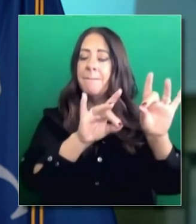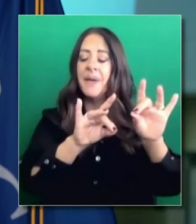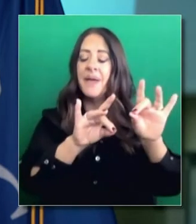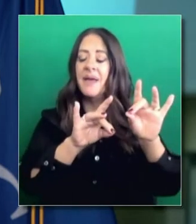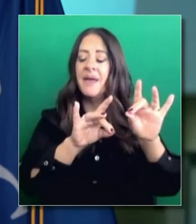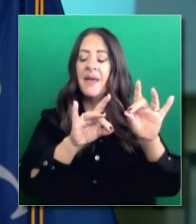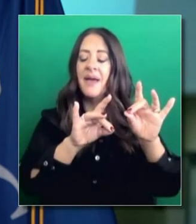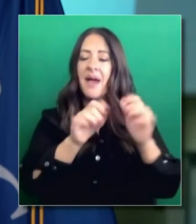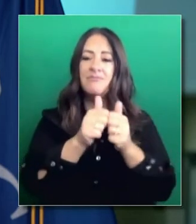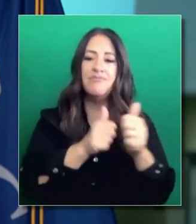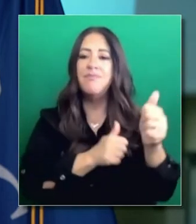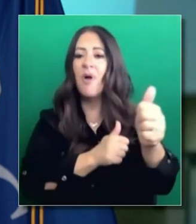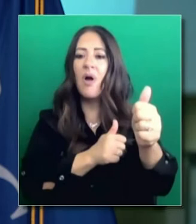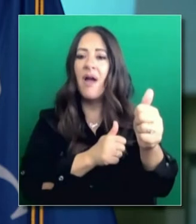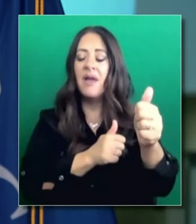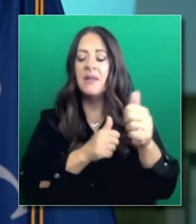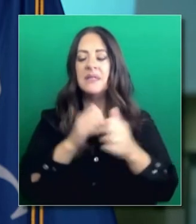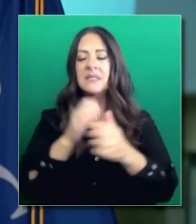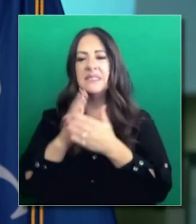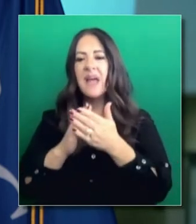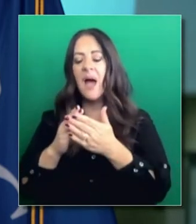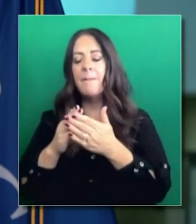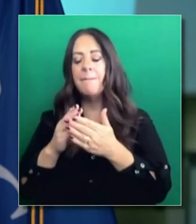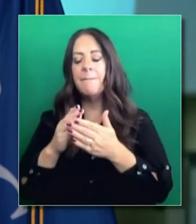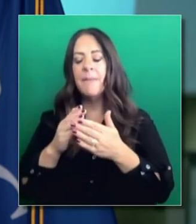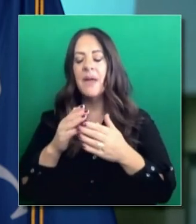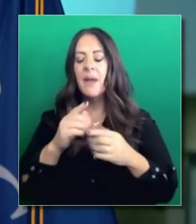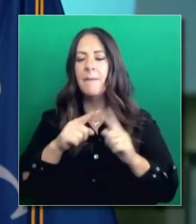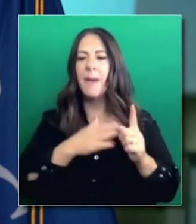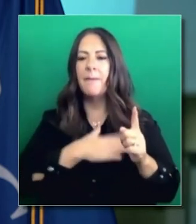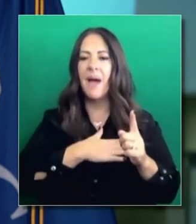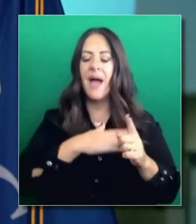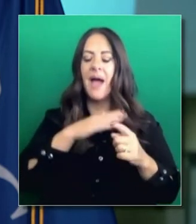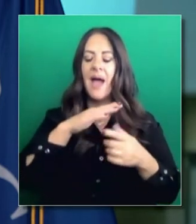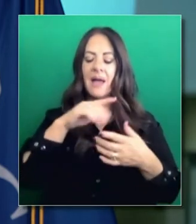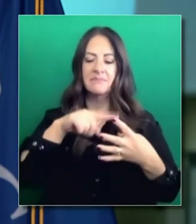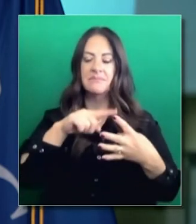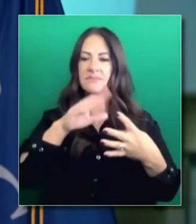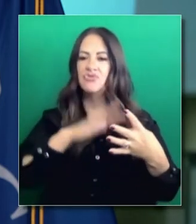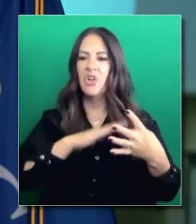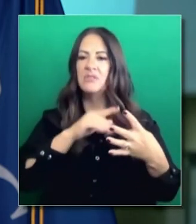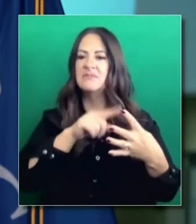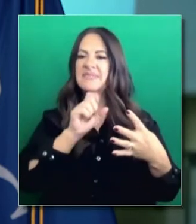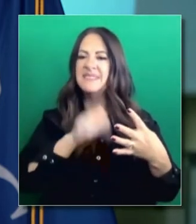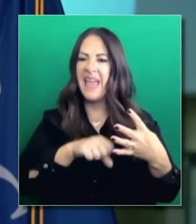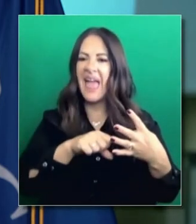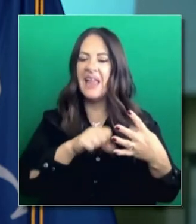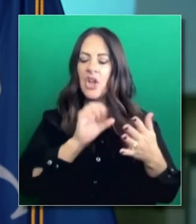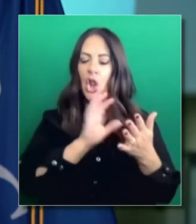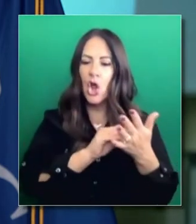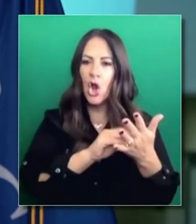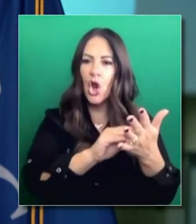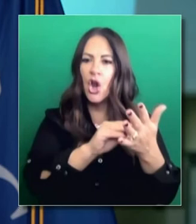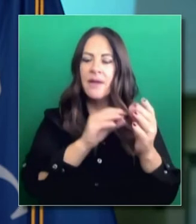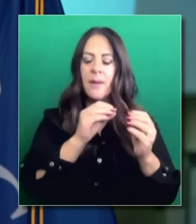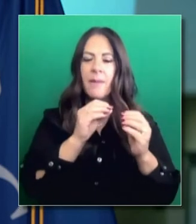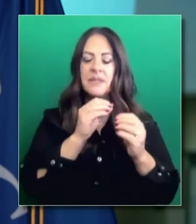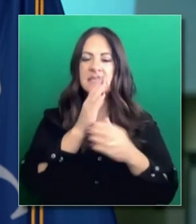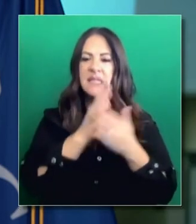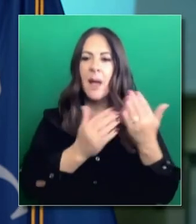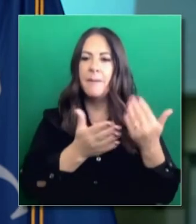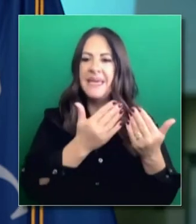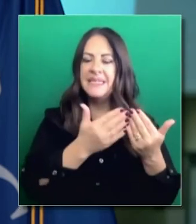donde ya dominó el material, pero también puede retroceder y repasar áreas que fueron un mayor reto para